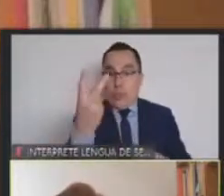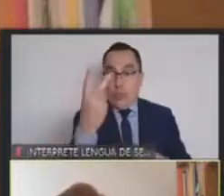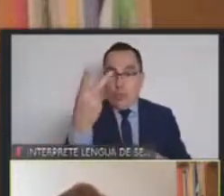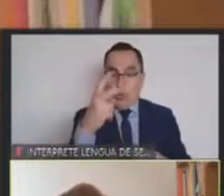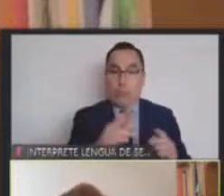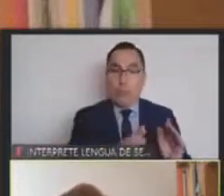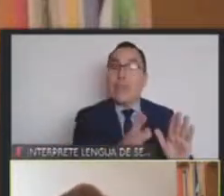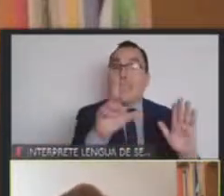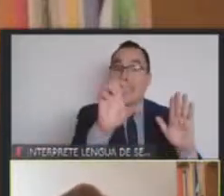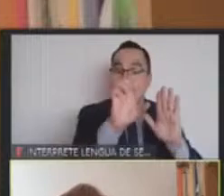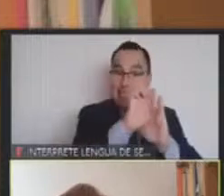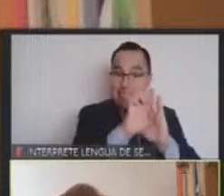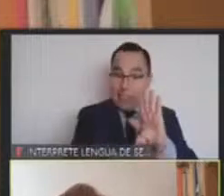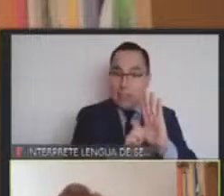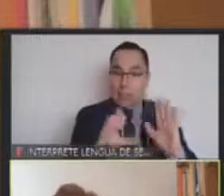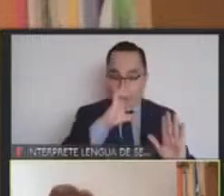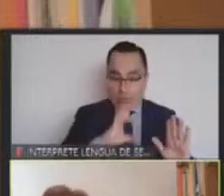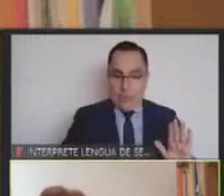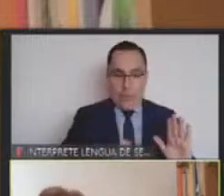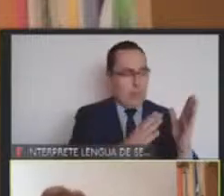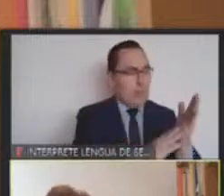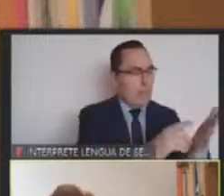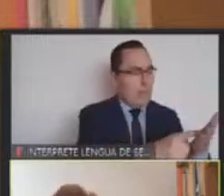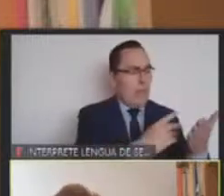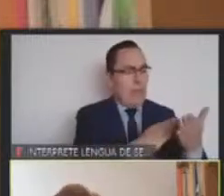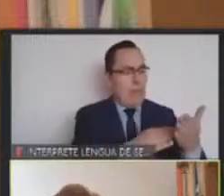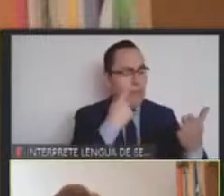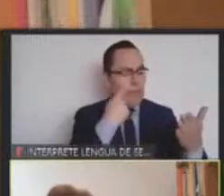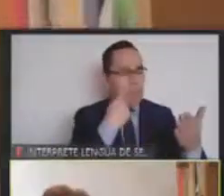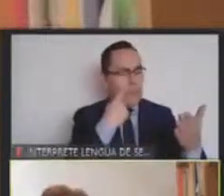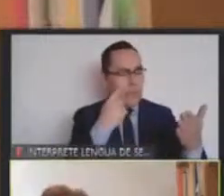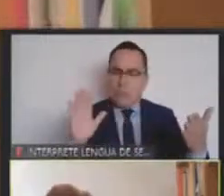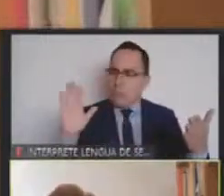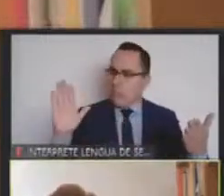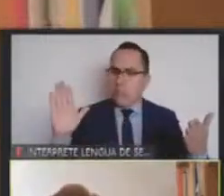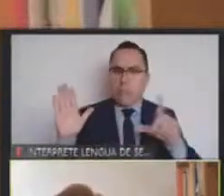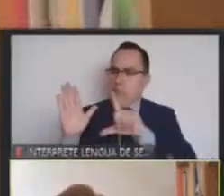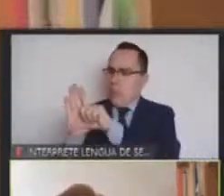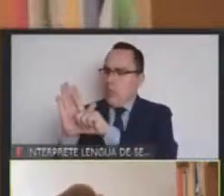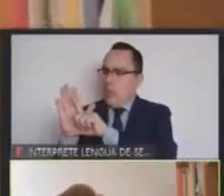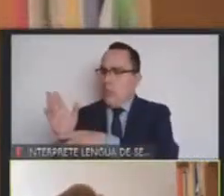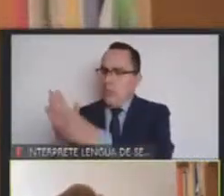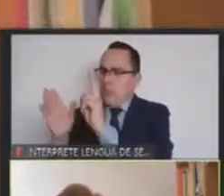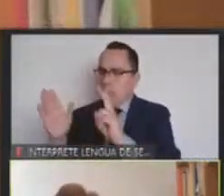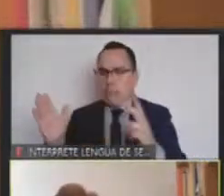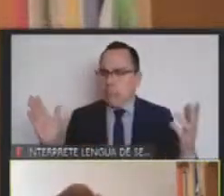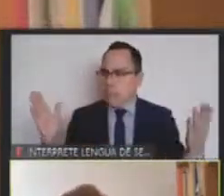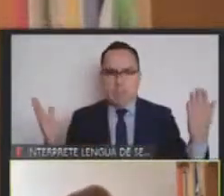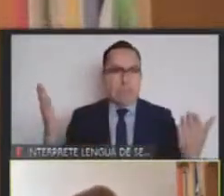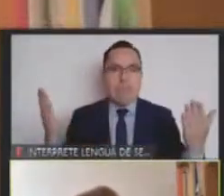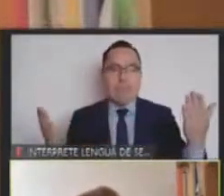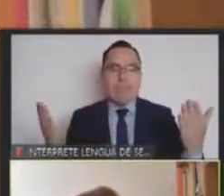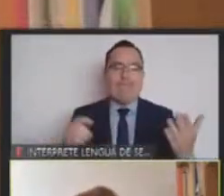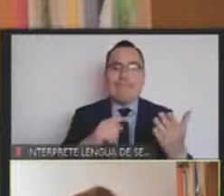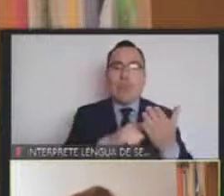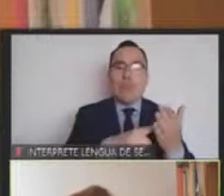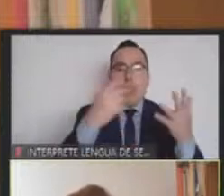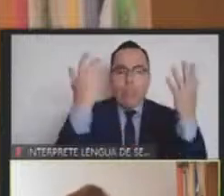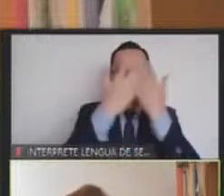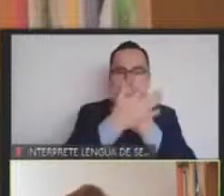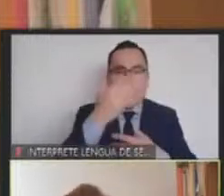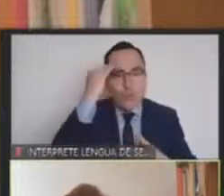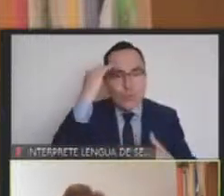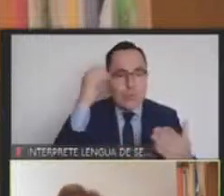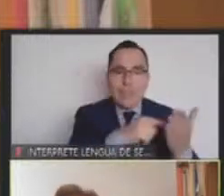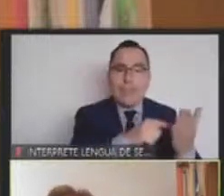también hay que enfatizar la necesaria distinción entre el derecho disciplinario y la ética judicial. Tanto el derecho disciplinario